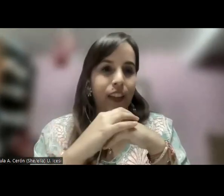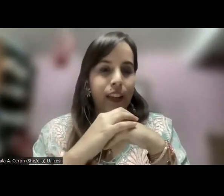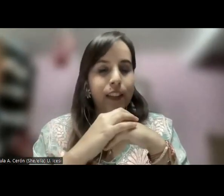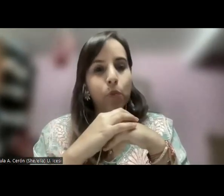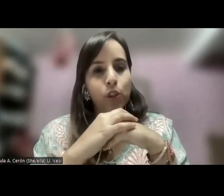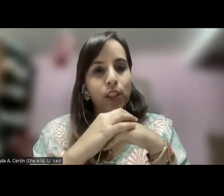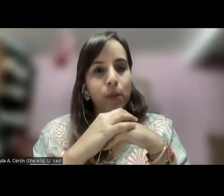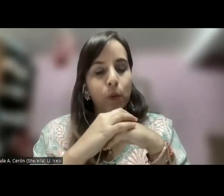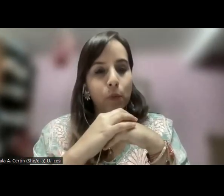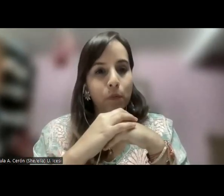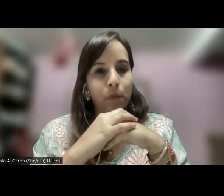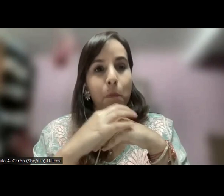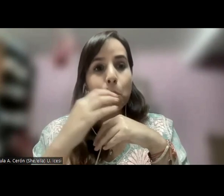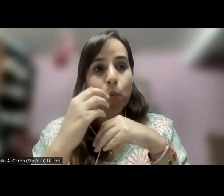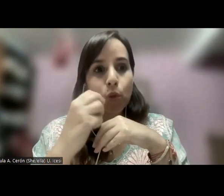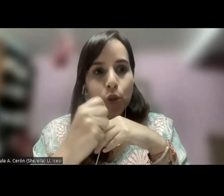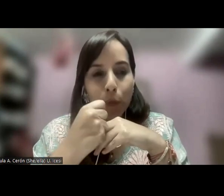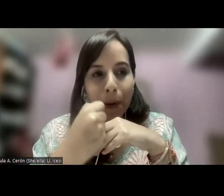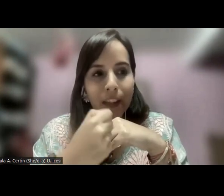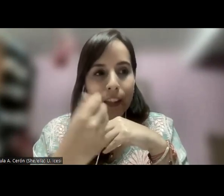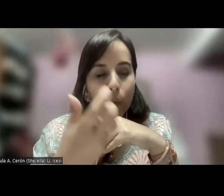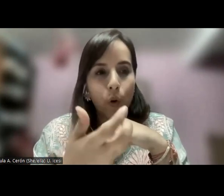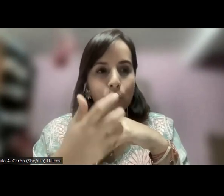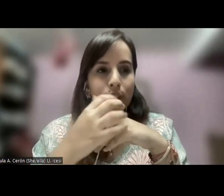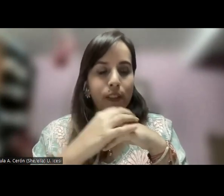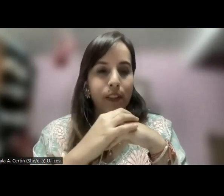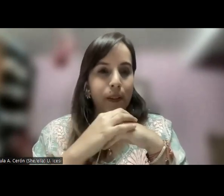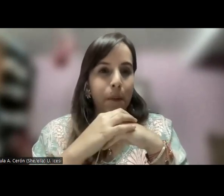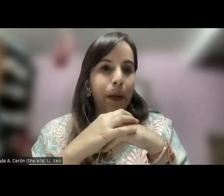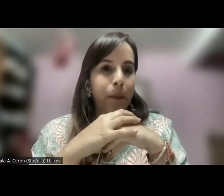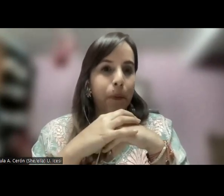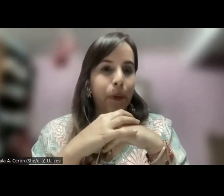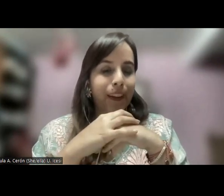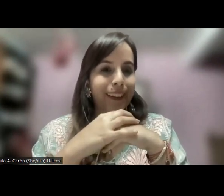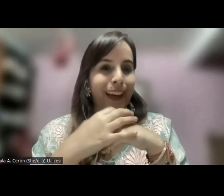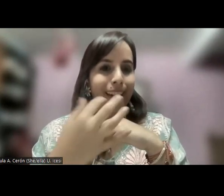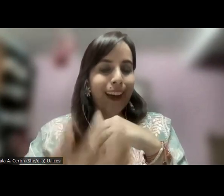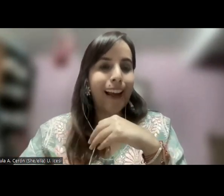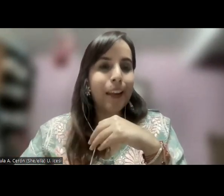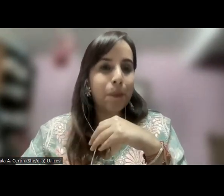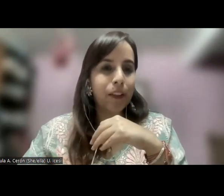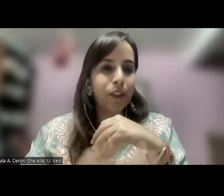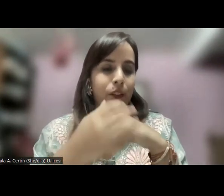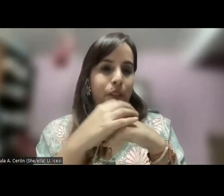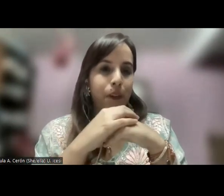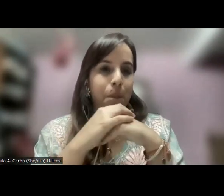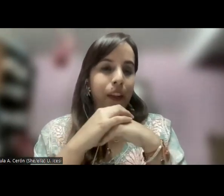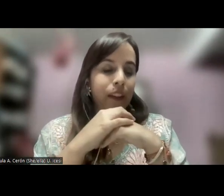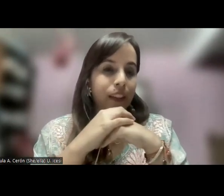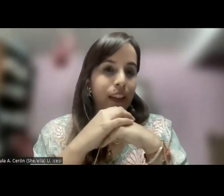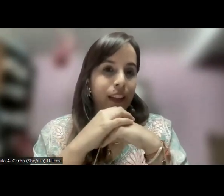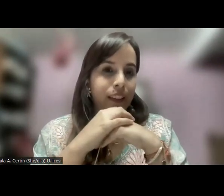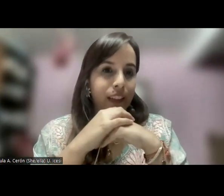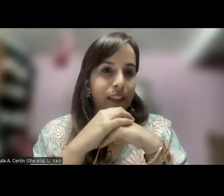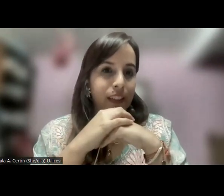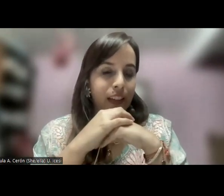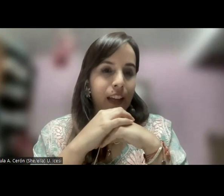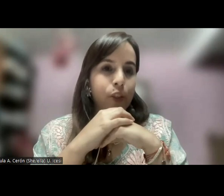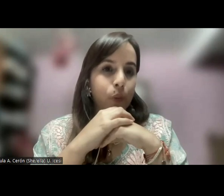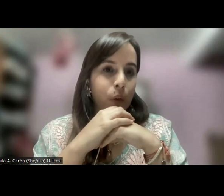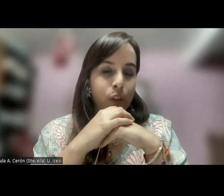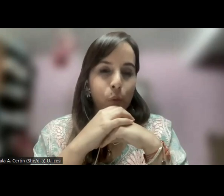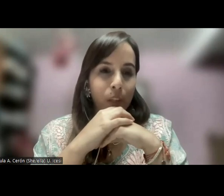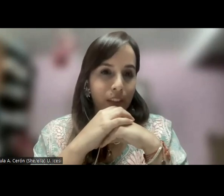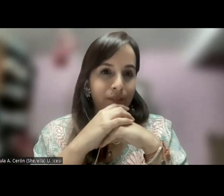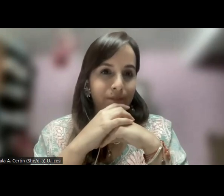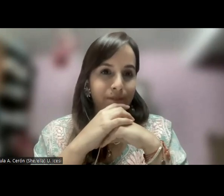actividades y muchísimo Mucho más rigurosas para poder dar alimento mediante la lactancia a